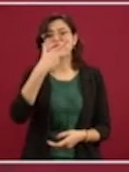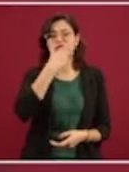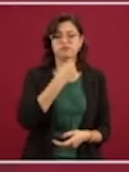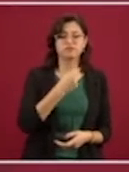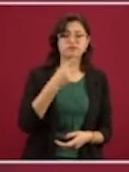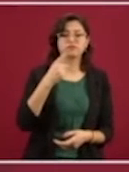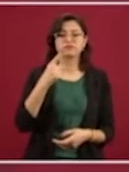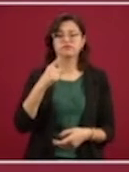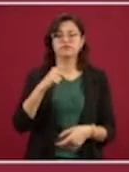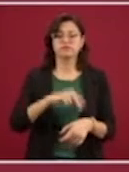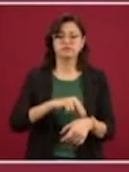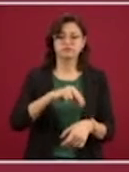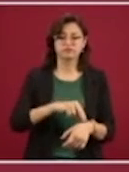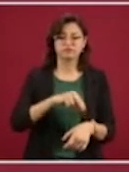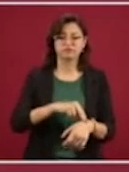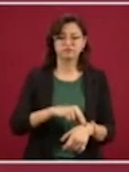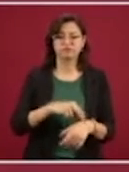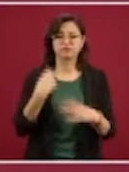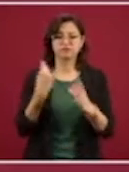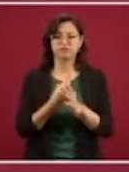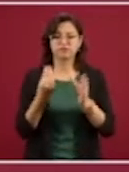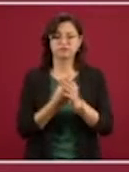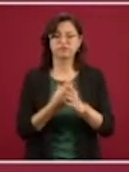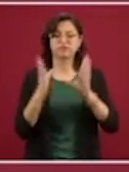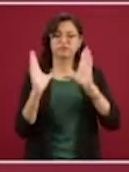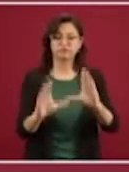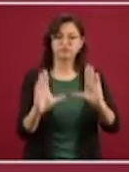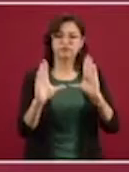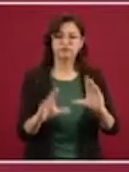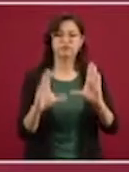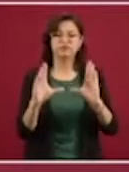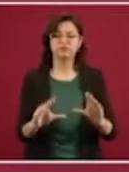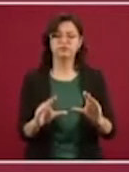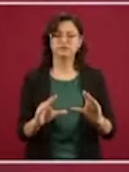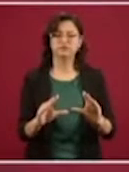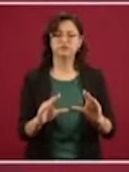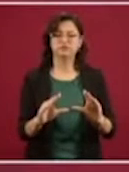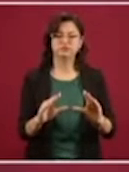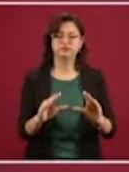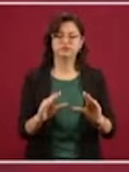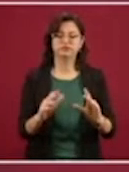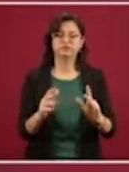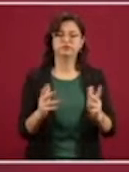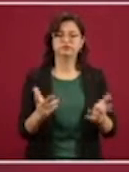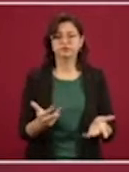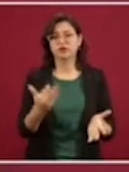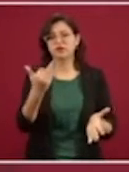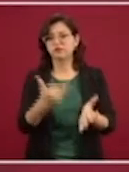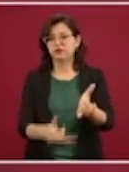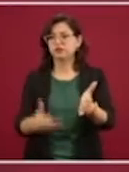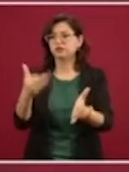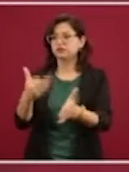médicos en la formación, en la capacitación y suplir la falta de